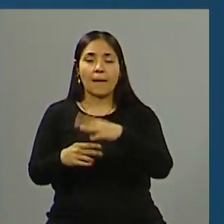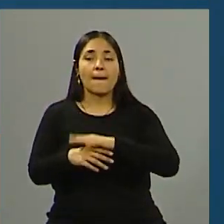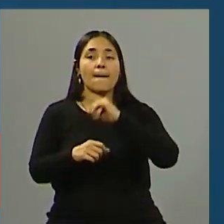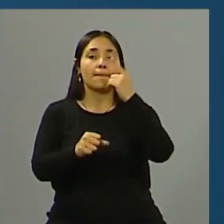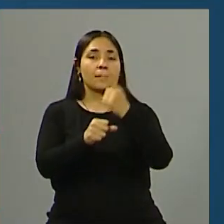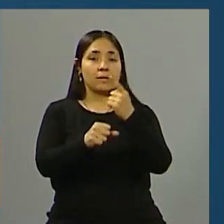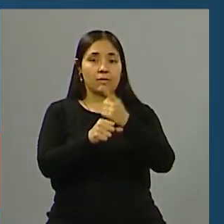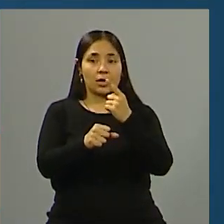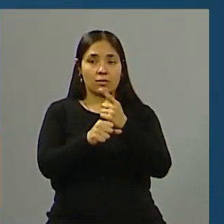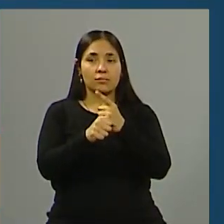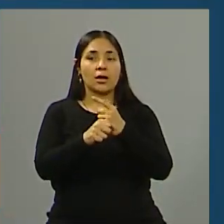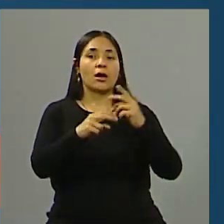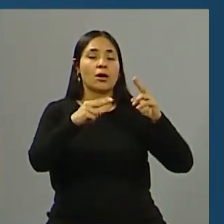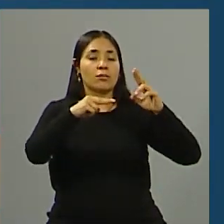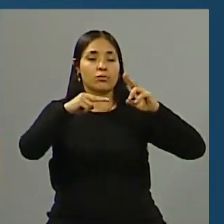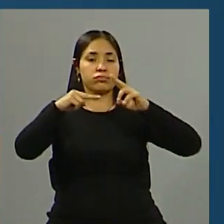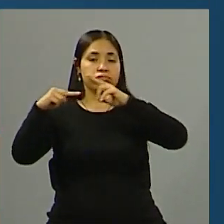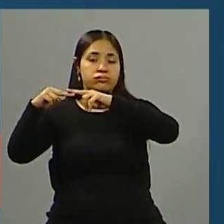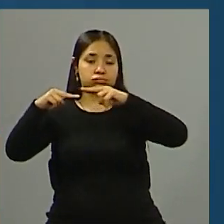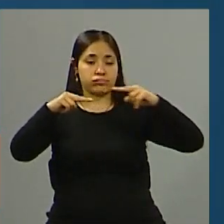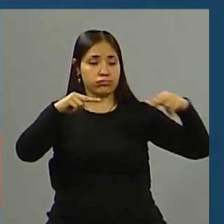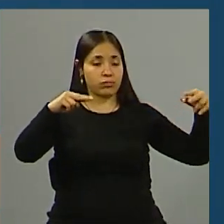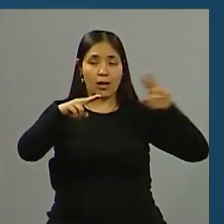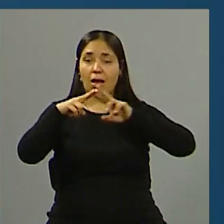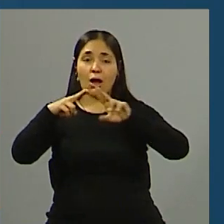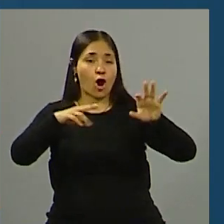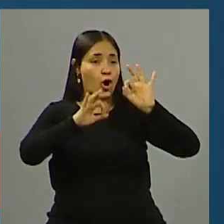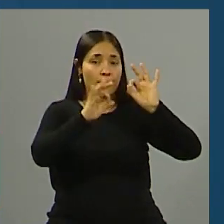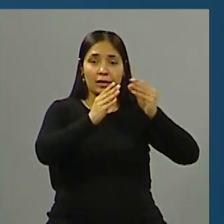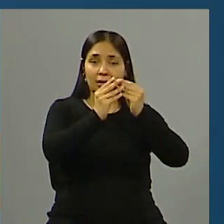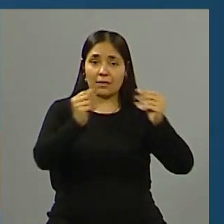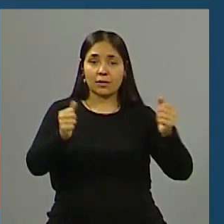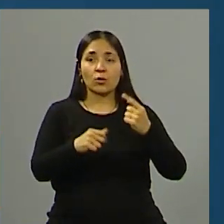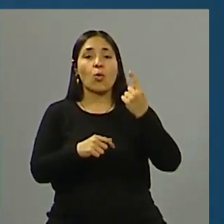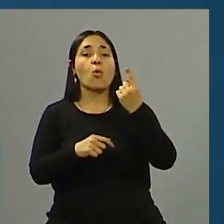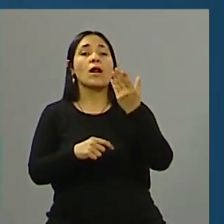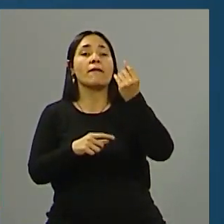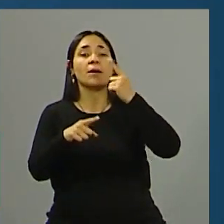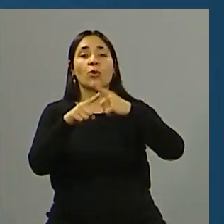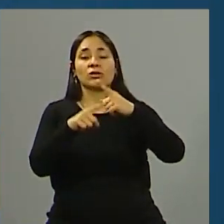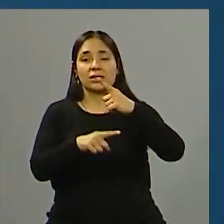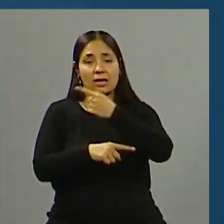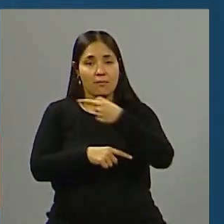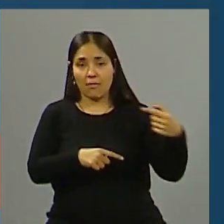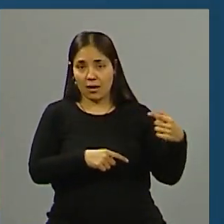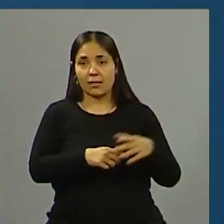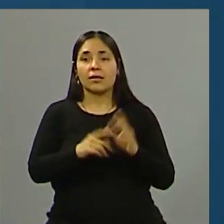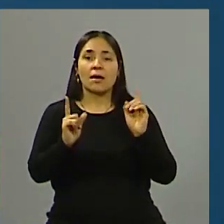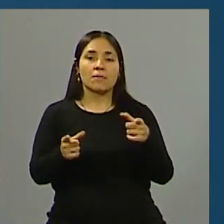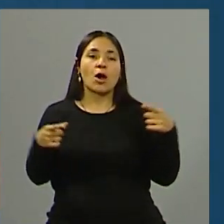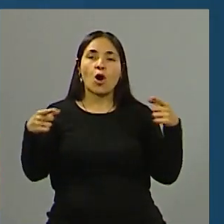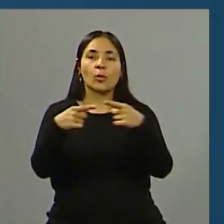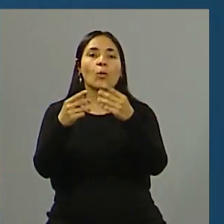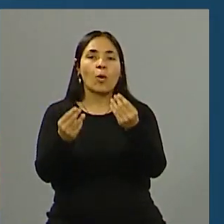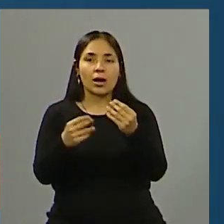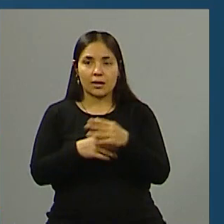llegar cuando terminemos las obras de vías necesarias una vez por semana, y a lo que yo aspiro es poder que